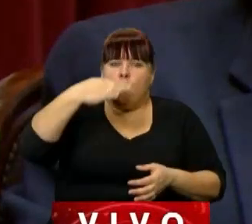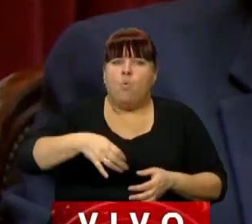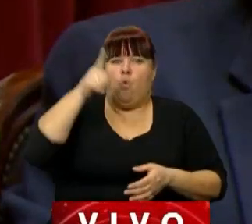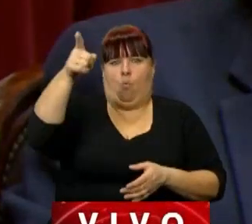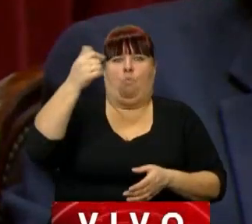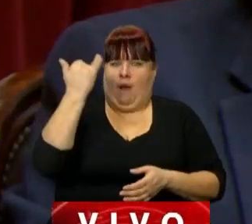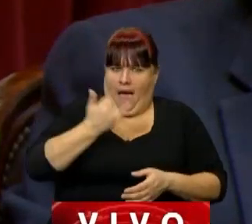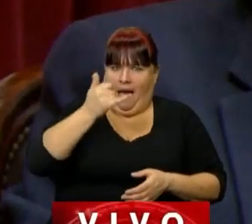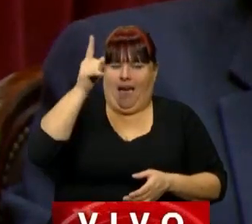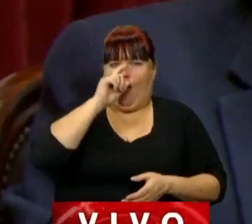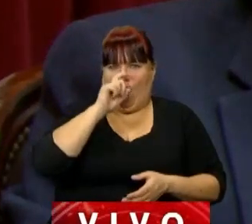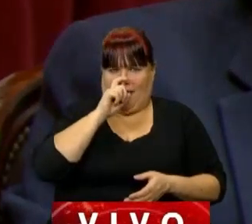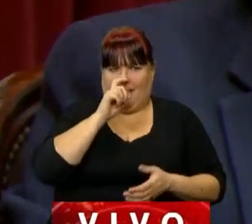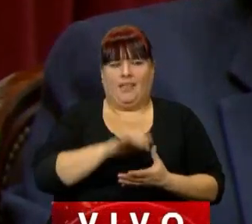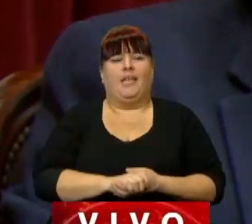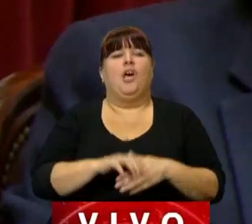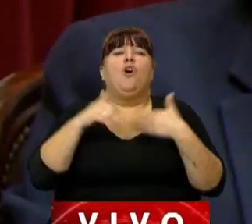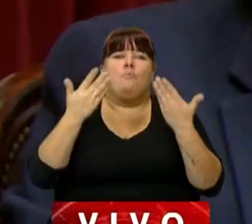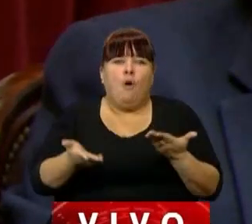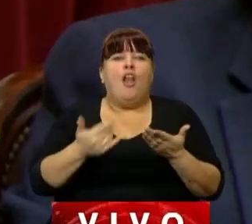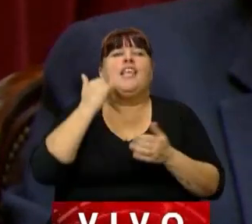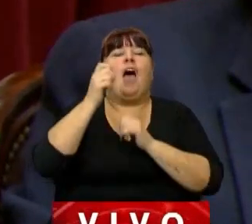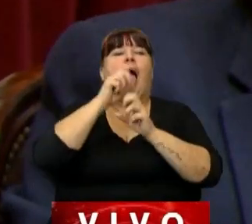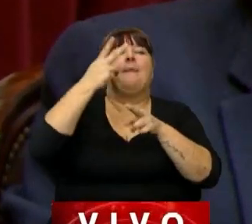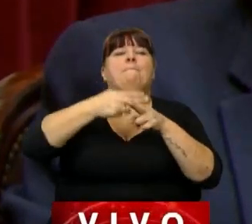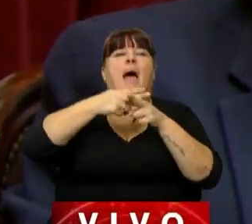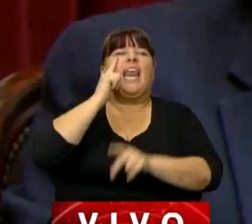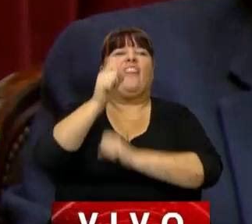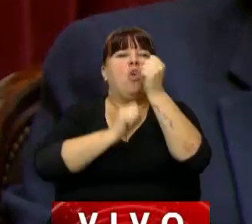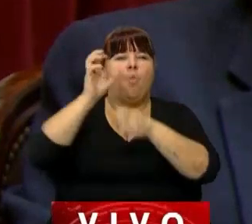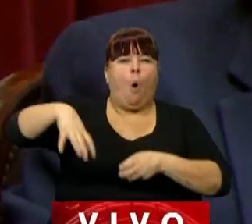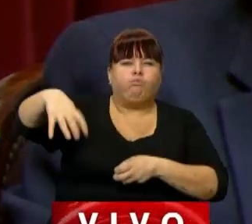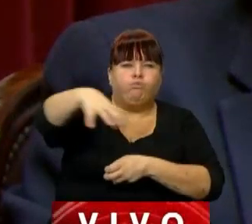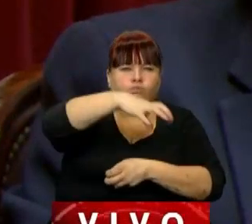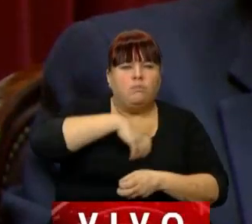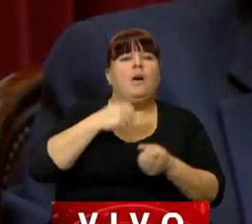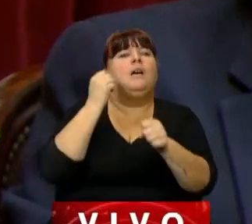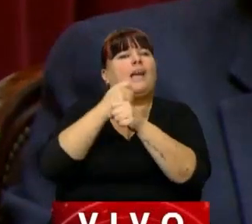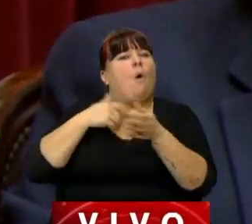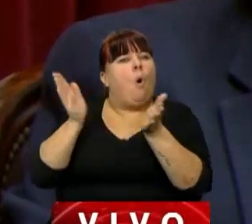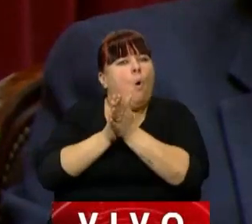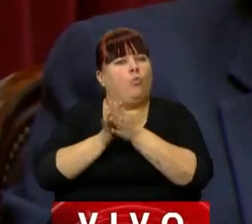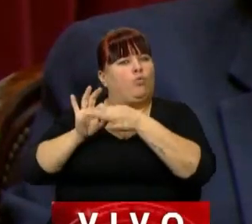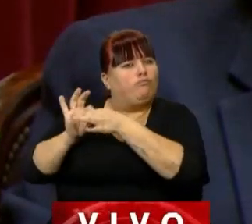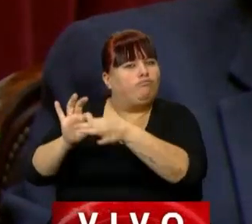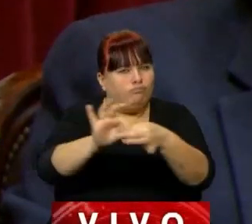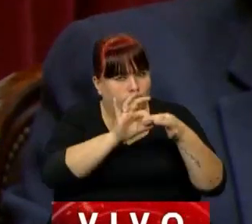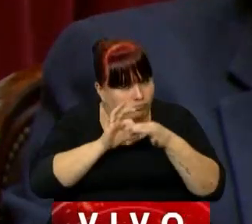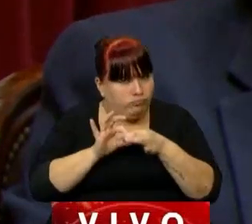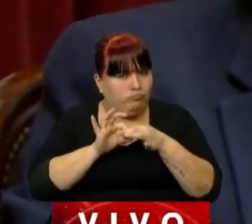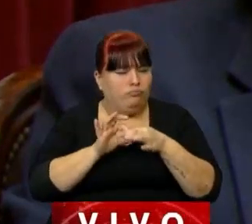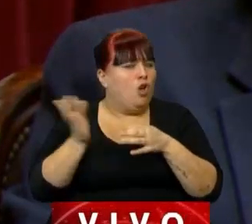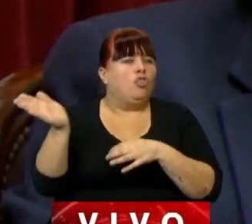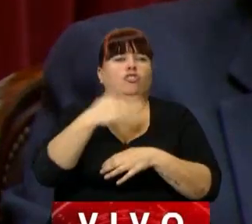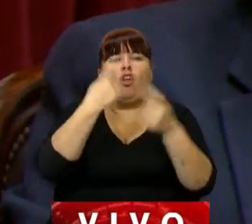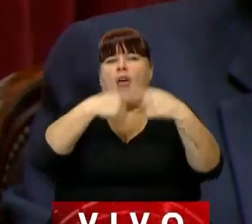señor presidente. Por eso creamos parques industriales, donde permitimos el trabajo conjunto de